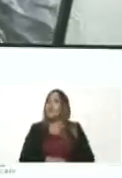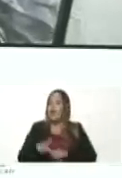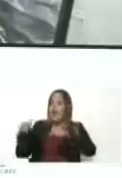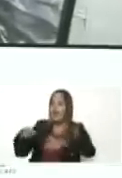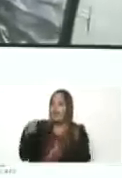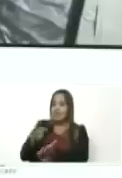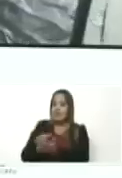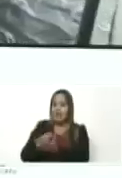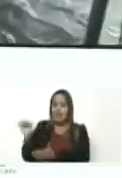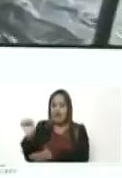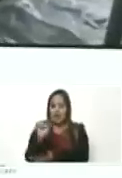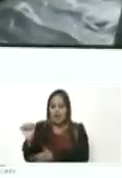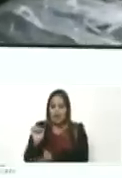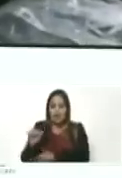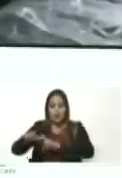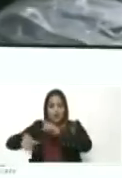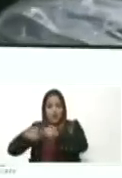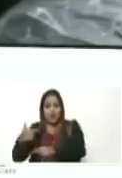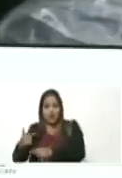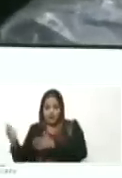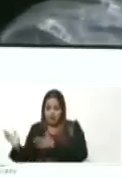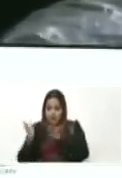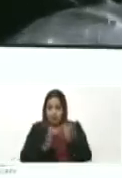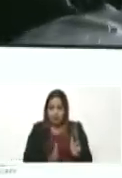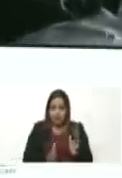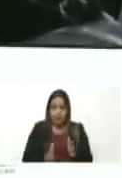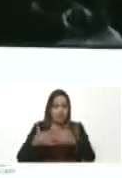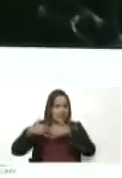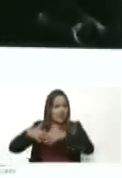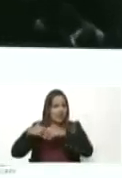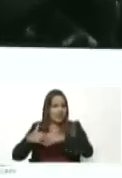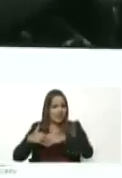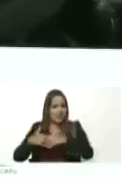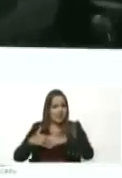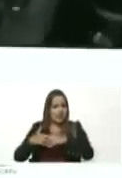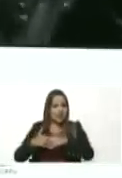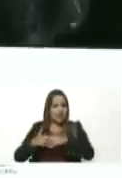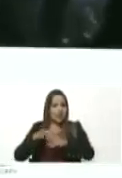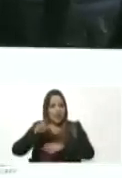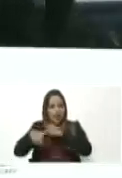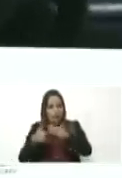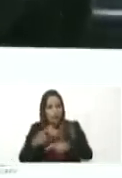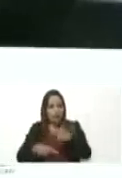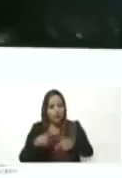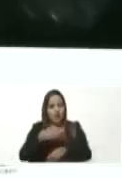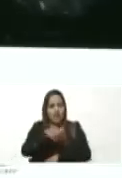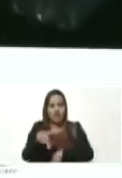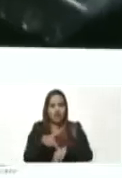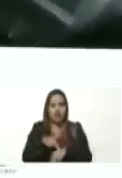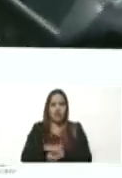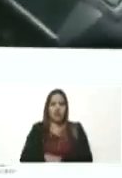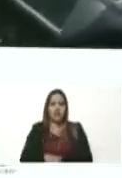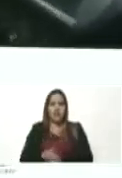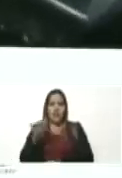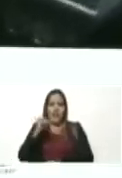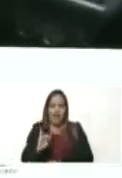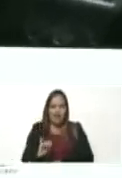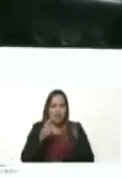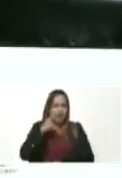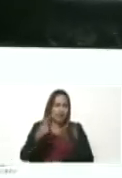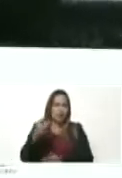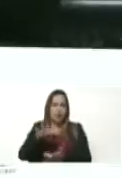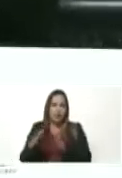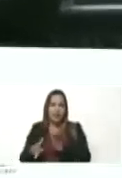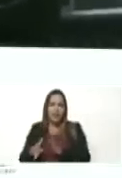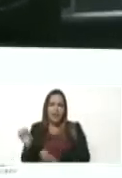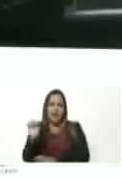precio de los vehículos, una vez que lleguen el precio de fábrica y pase todo lo que es el proceso de nacionalización, estaríamos teniendo